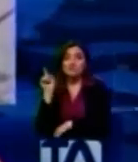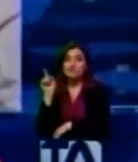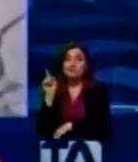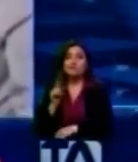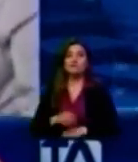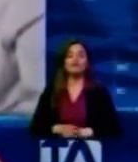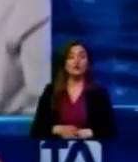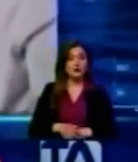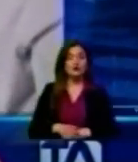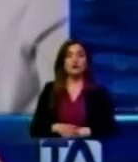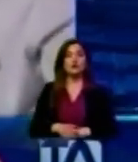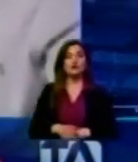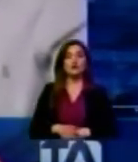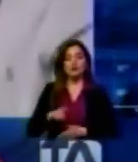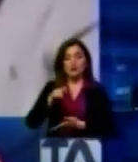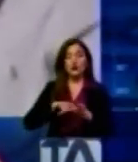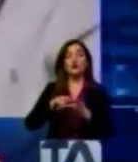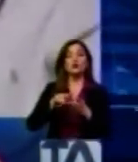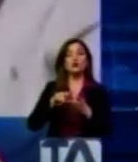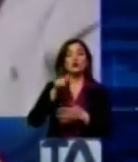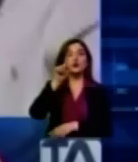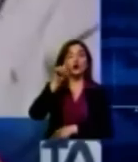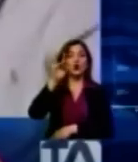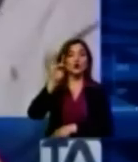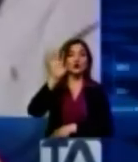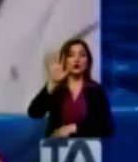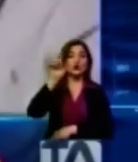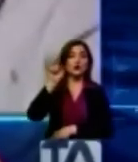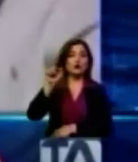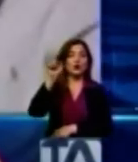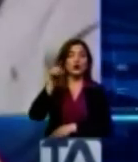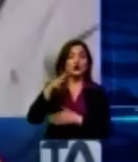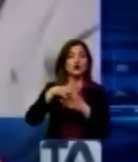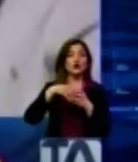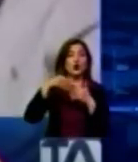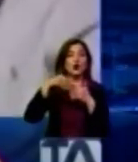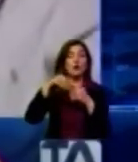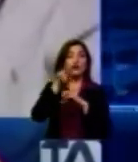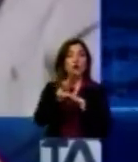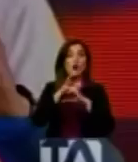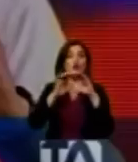Bravo, quien tenía también un contrato por 185 mil dólares con la SECOM